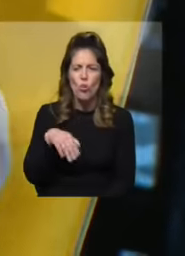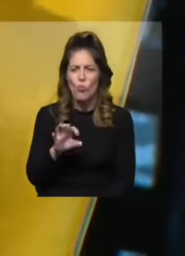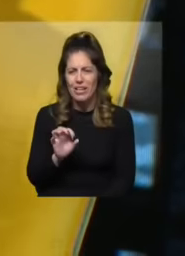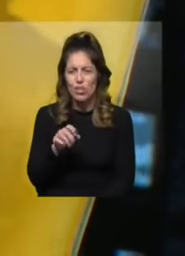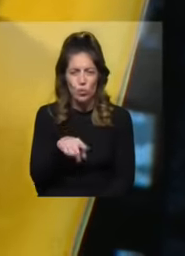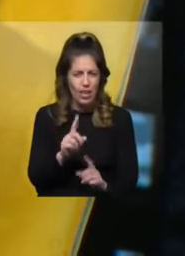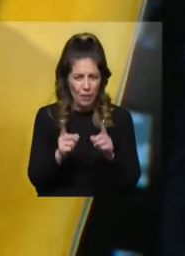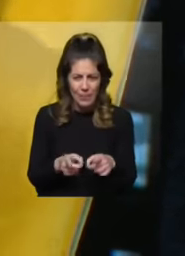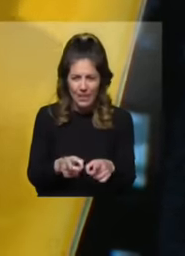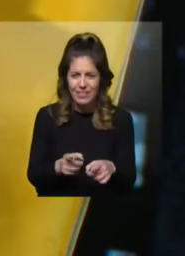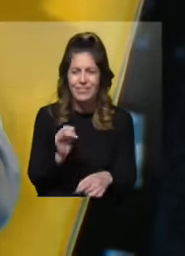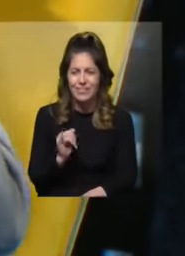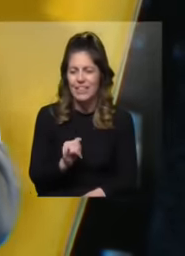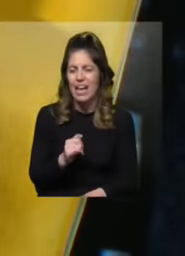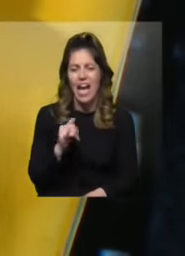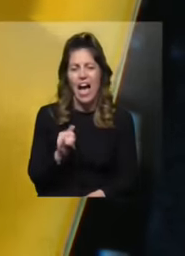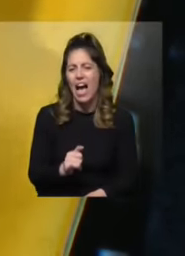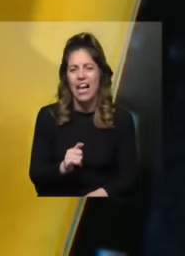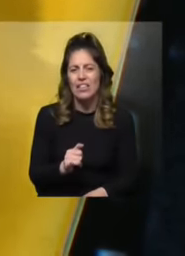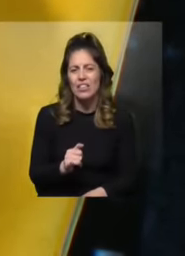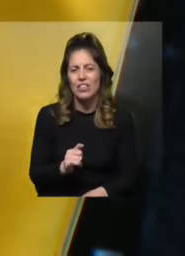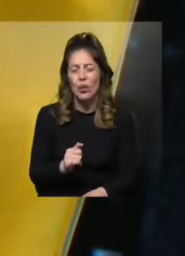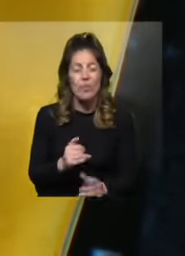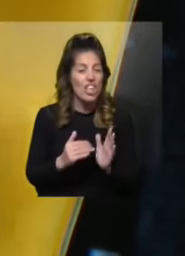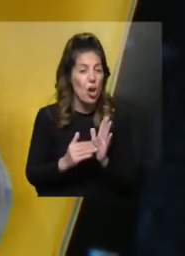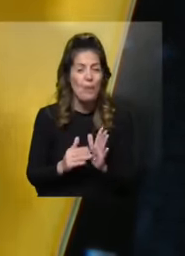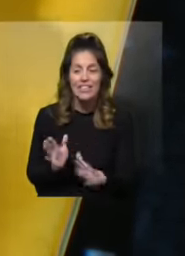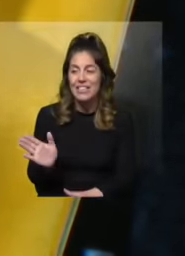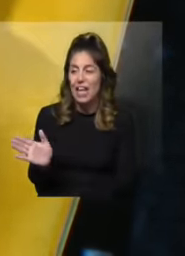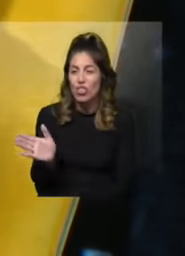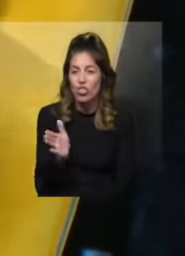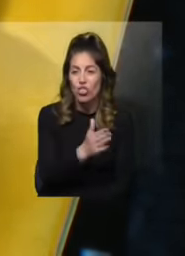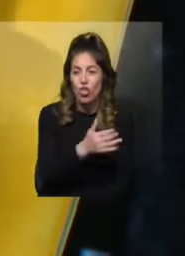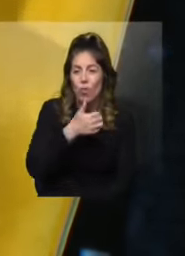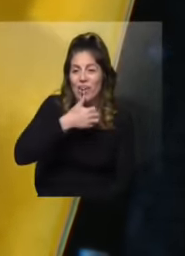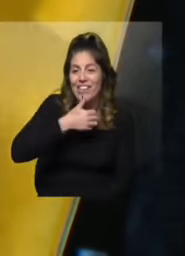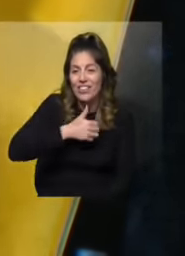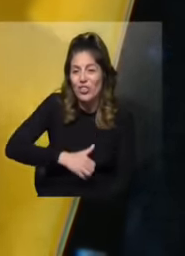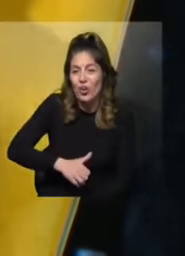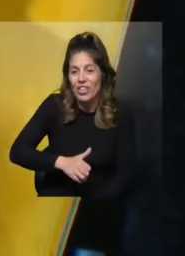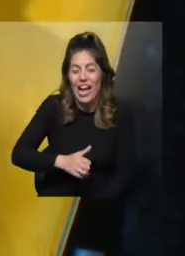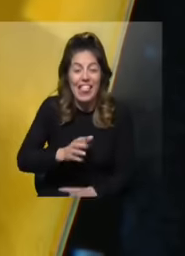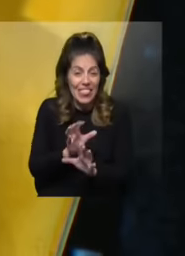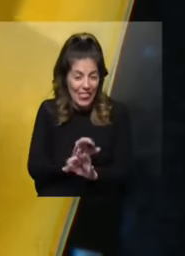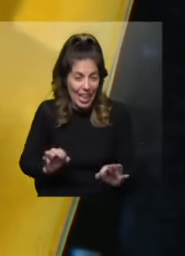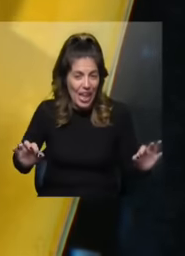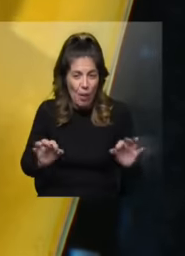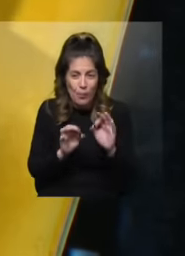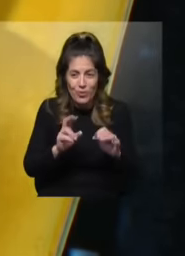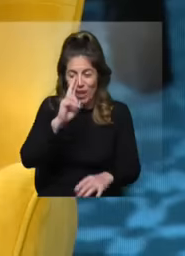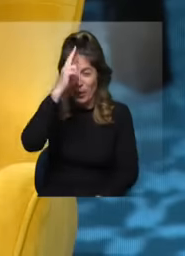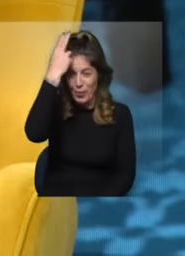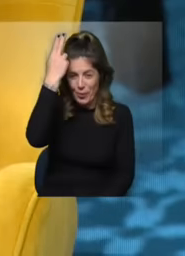también, o sea... hay como se nos presenta ante nosotros una historia de la música uruguaya,